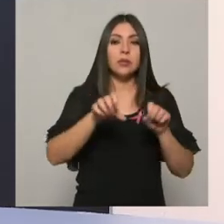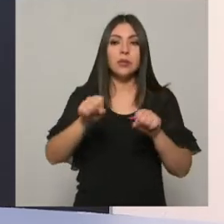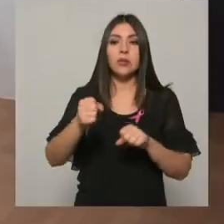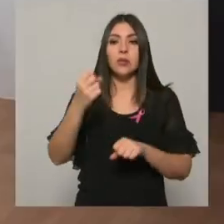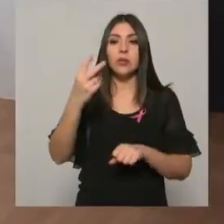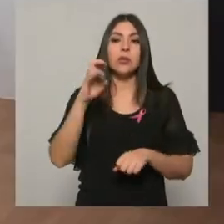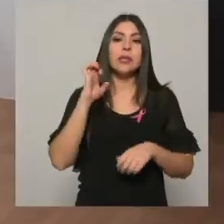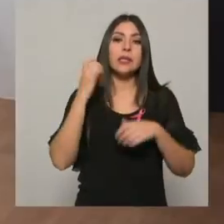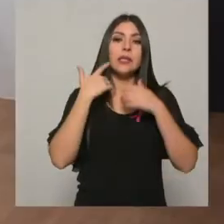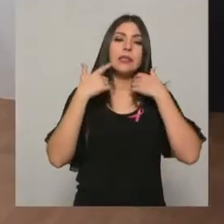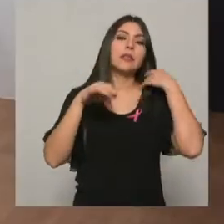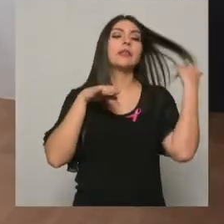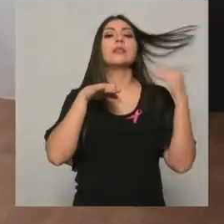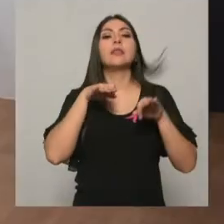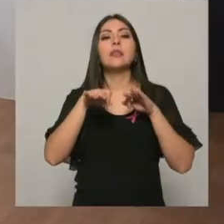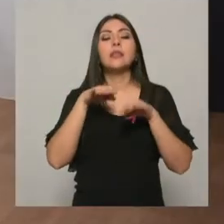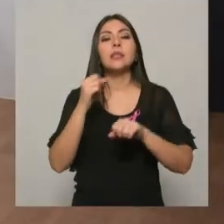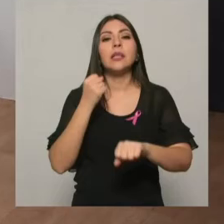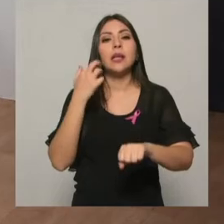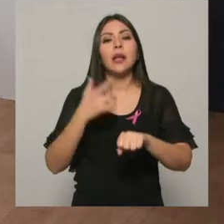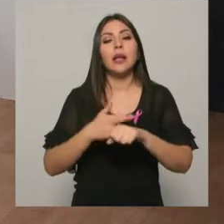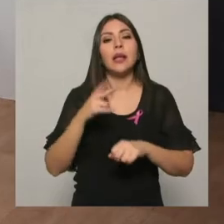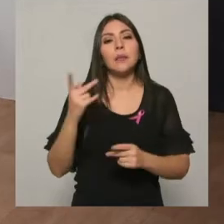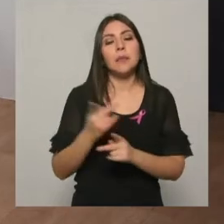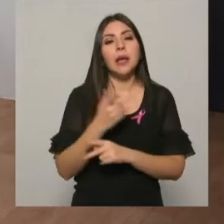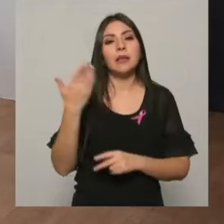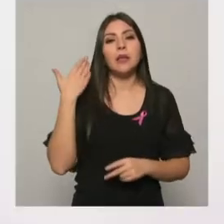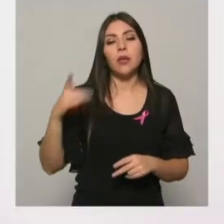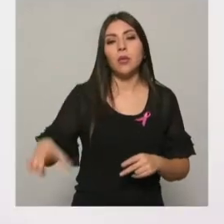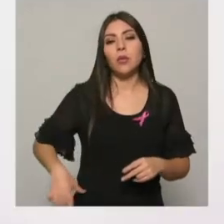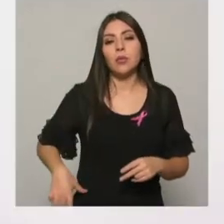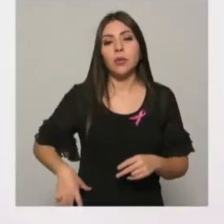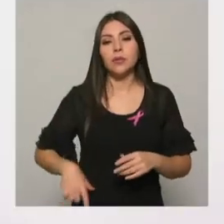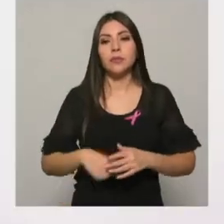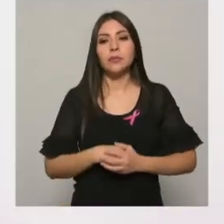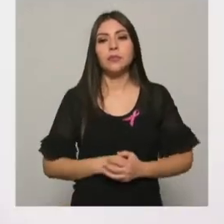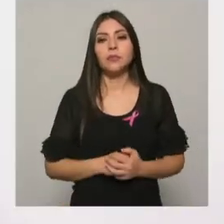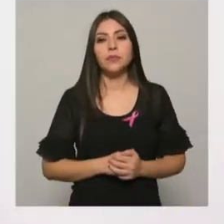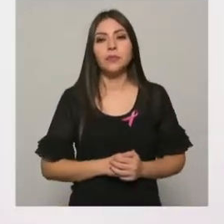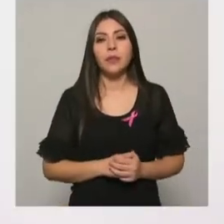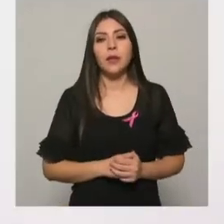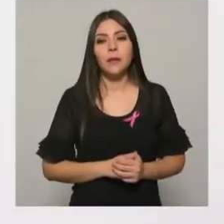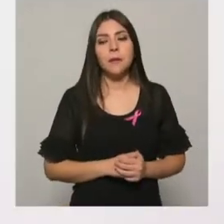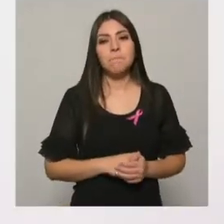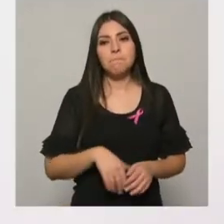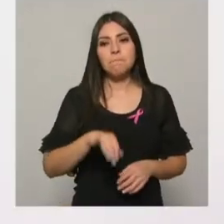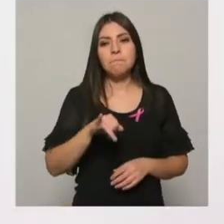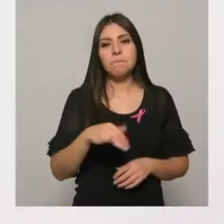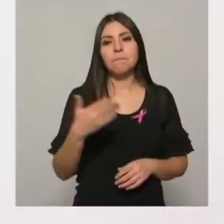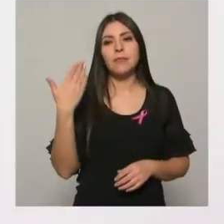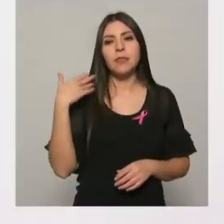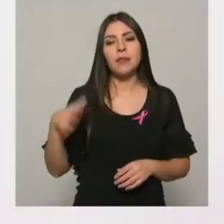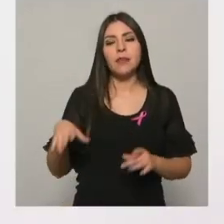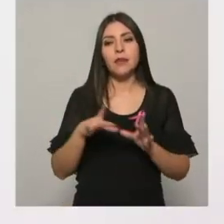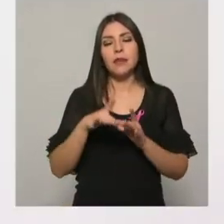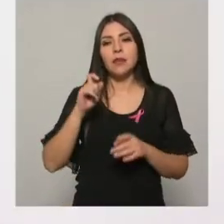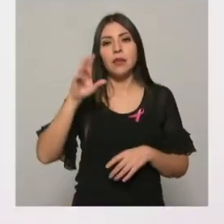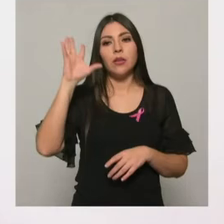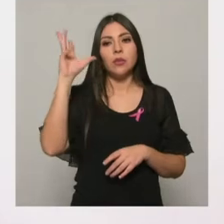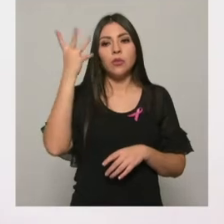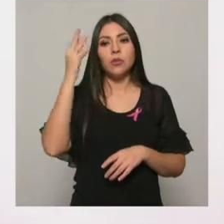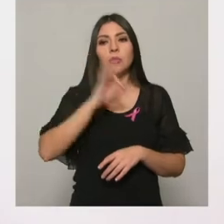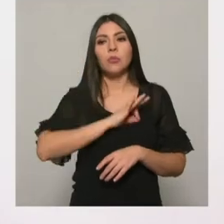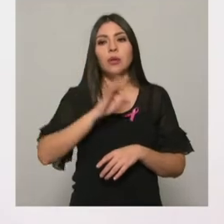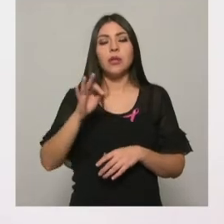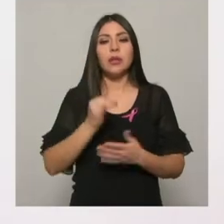exfuncionarios. Pues precisamente de los temas que siempre hablamos los viernes, la tecnología te permite transparentar cualquier decisión de gobierno.